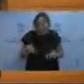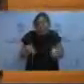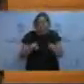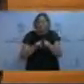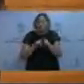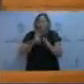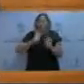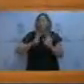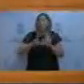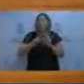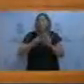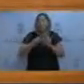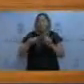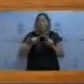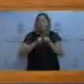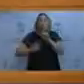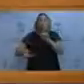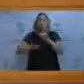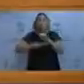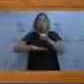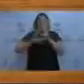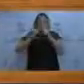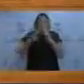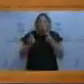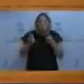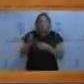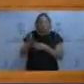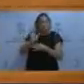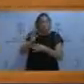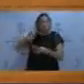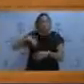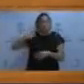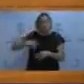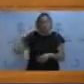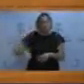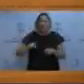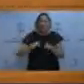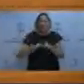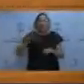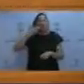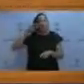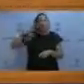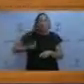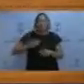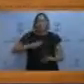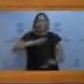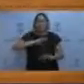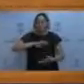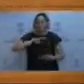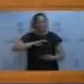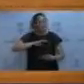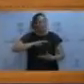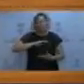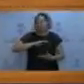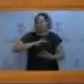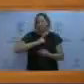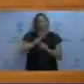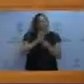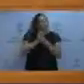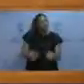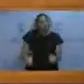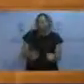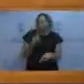consejera, las bases que han publicado se alejan de los principios de mérito y capacidad que aseguraba usted iba a someter al proceso también